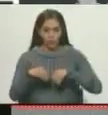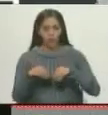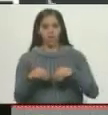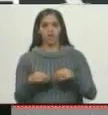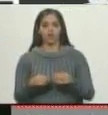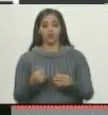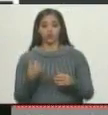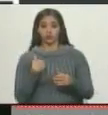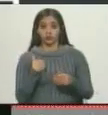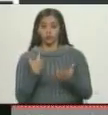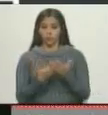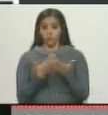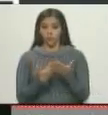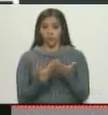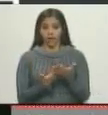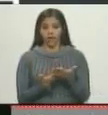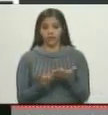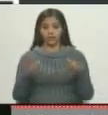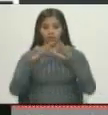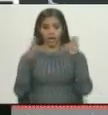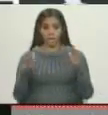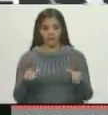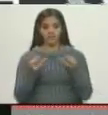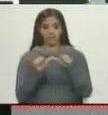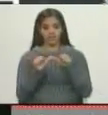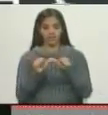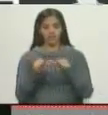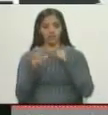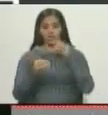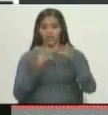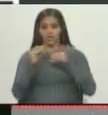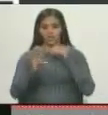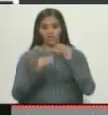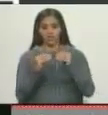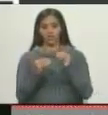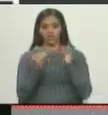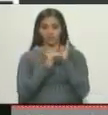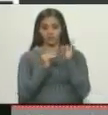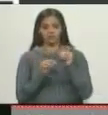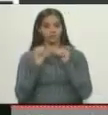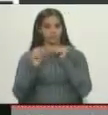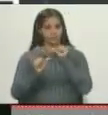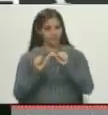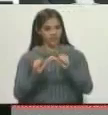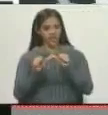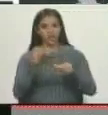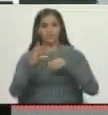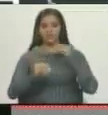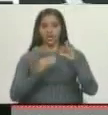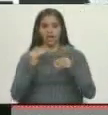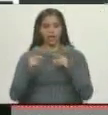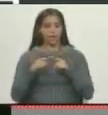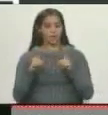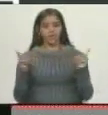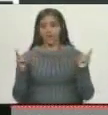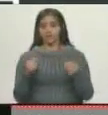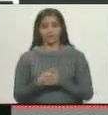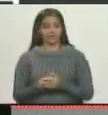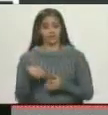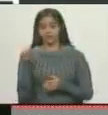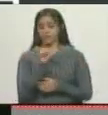Yo he propuesto que se establezca una mesa permanente de diálogo, una agenda permanente de diálogo, pero bueno, esta